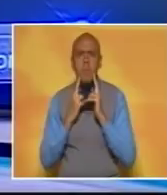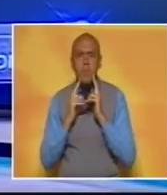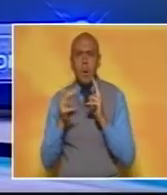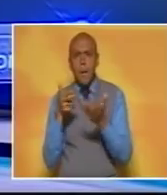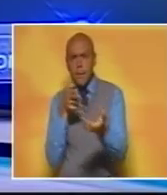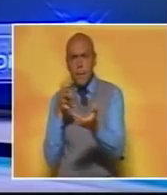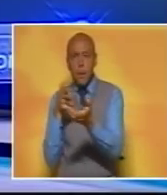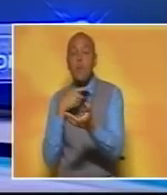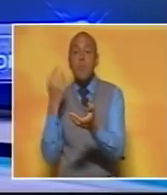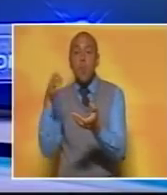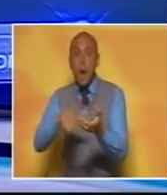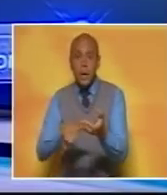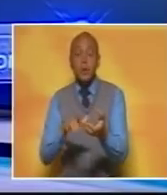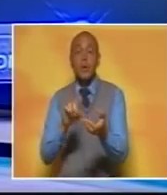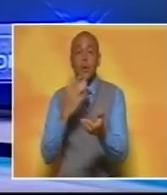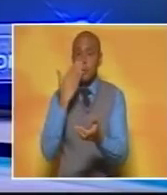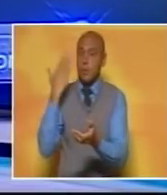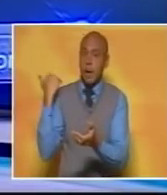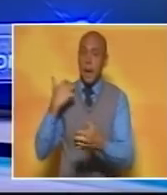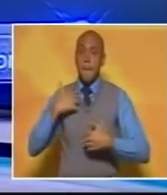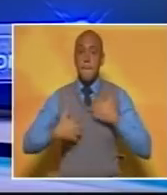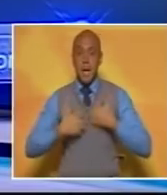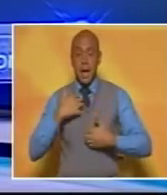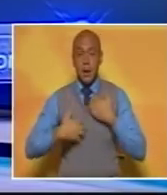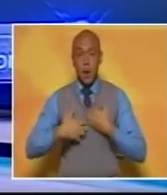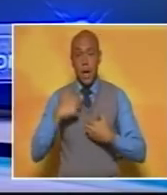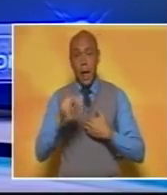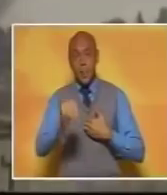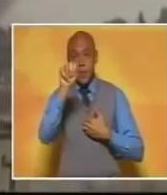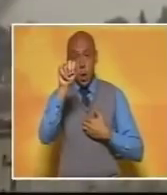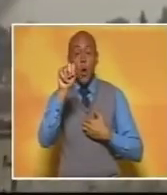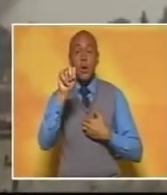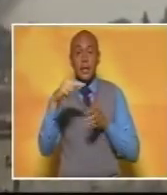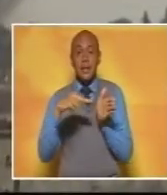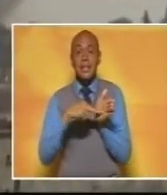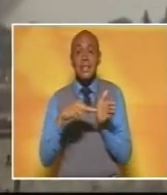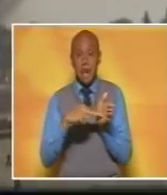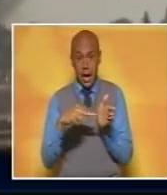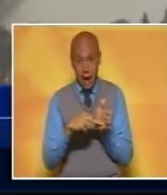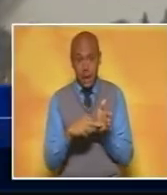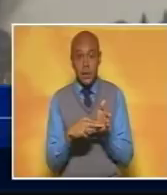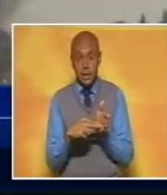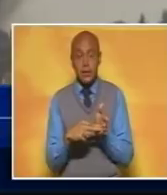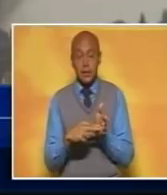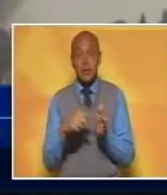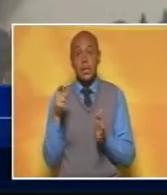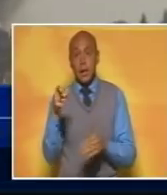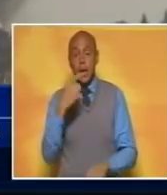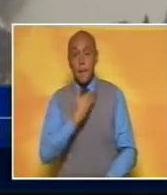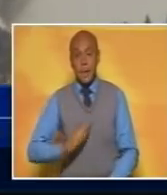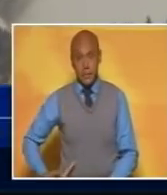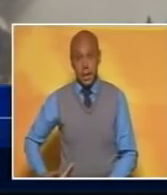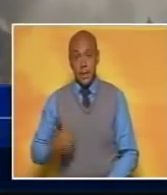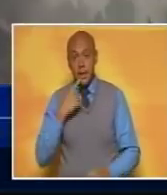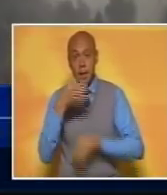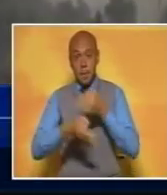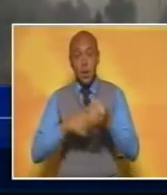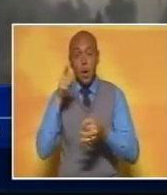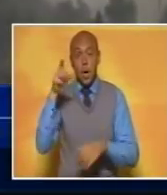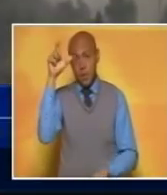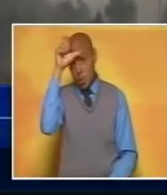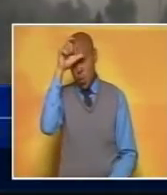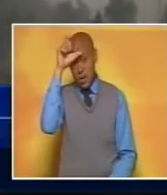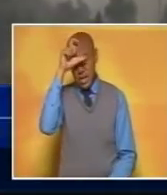la invasión turca iniciada el miércoles en el noroeste de Siria. Durante un discurso, Erdogan además asegura que Turquía